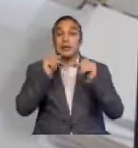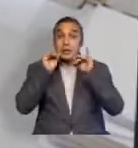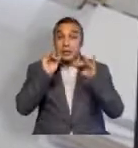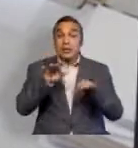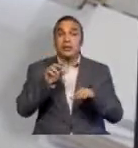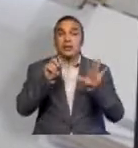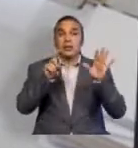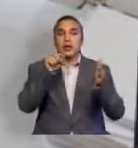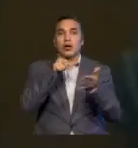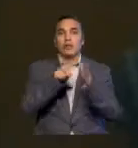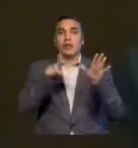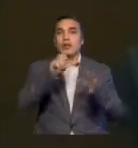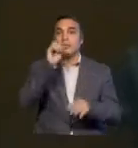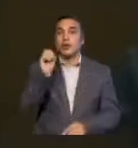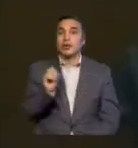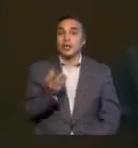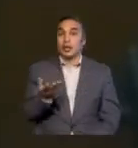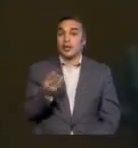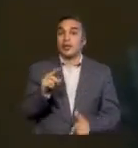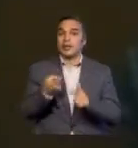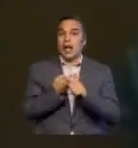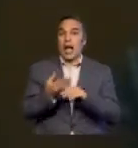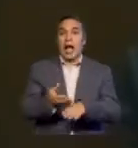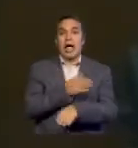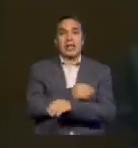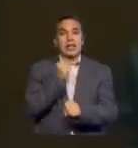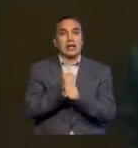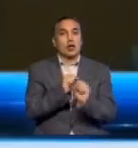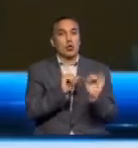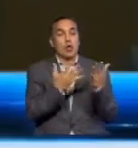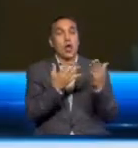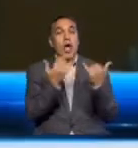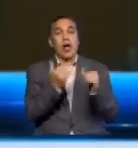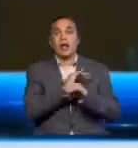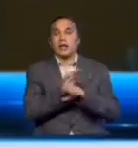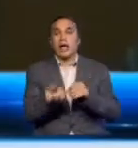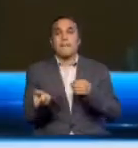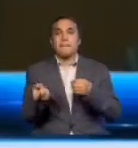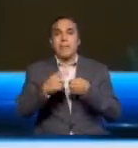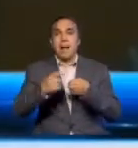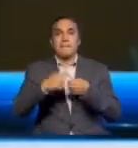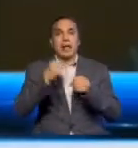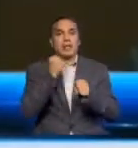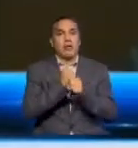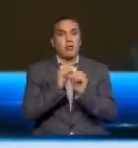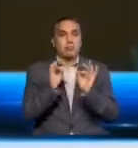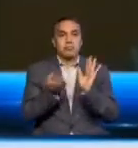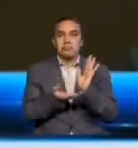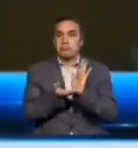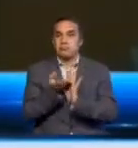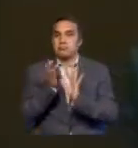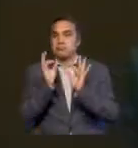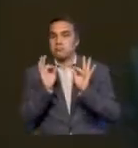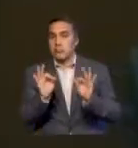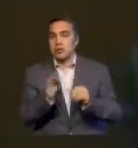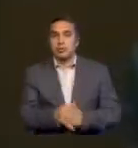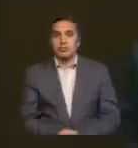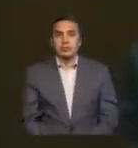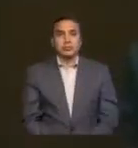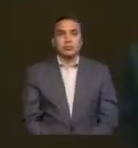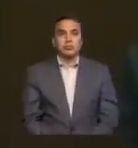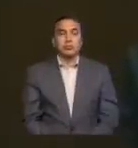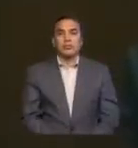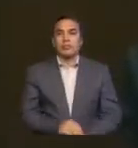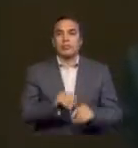66 por ciento hay 750.000 personas que se han podido movilizar hacia el empleo adecuado se ha